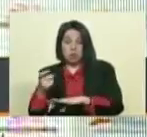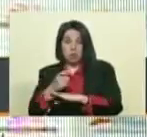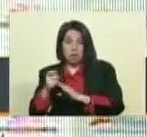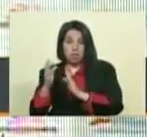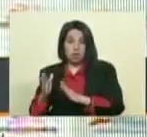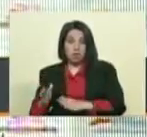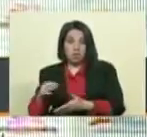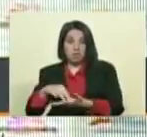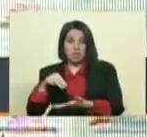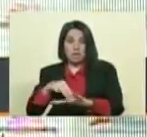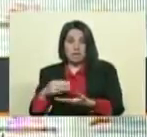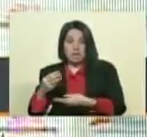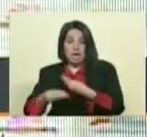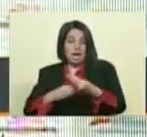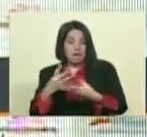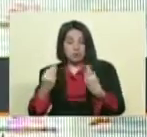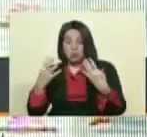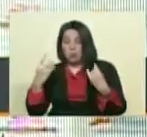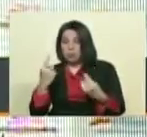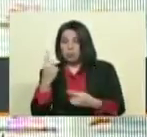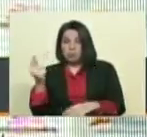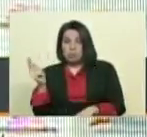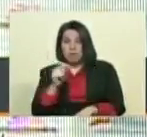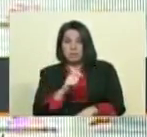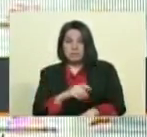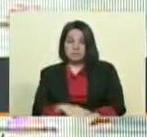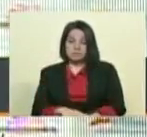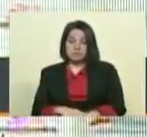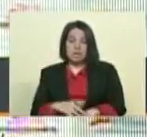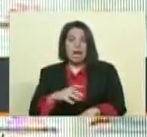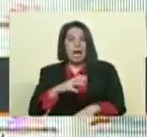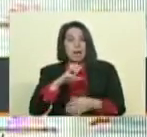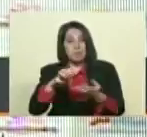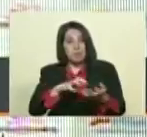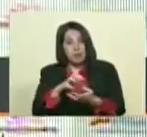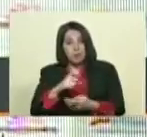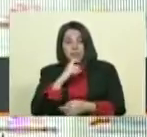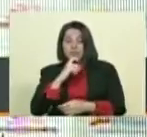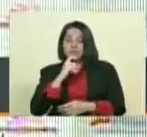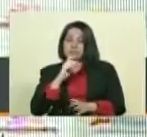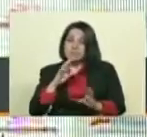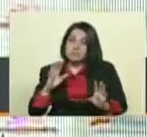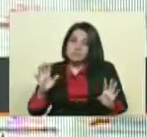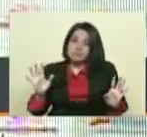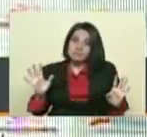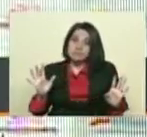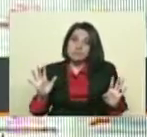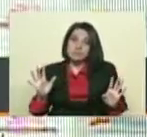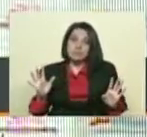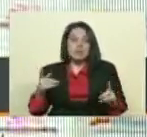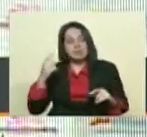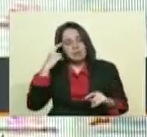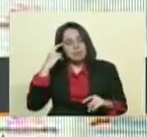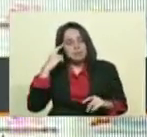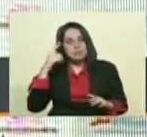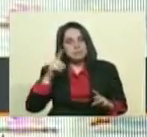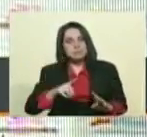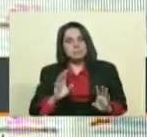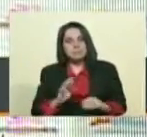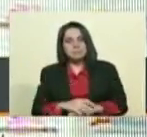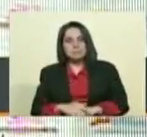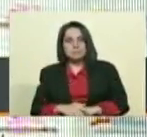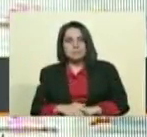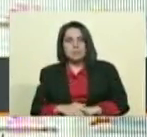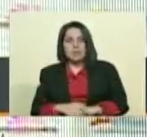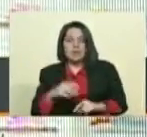Ahí está la demostración práctica. Ah, que es un problema difícil, que es un problema complejísimo también.